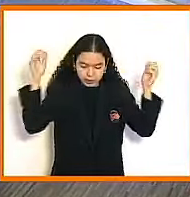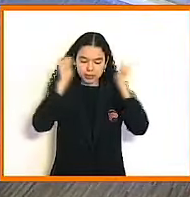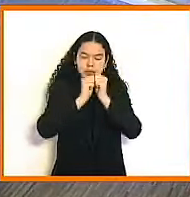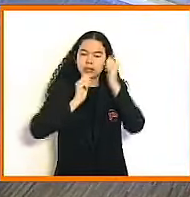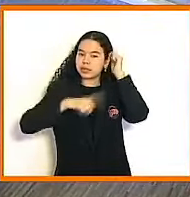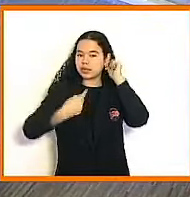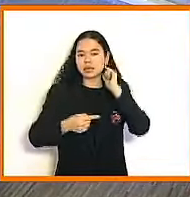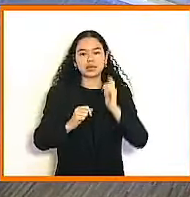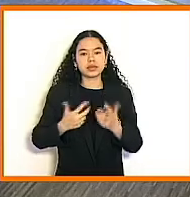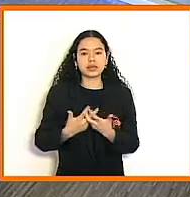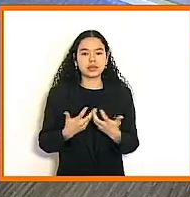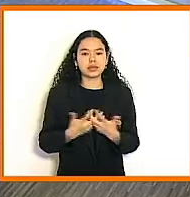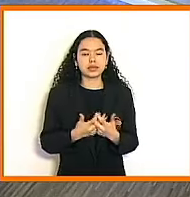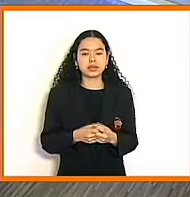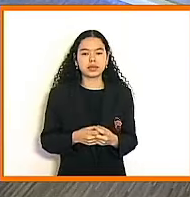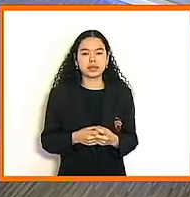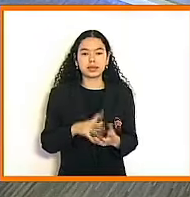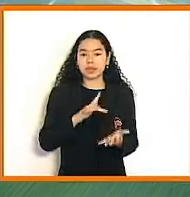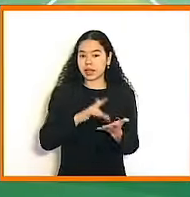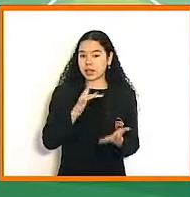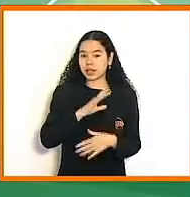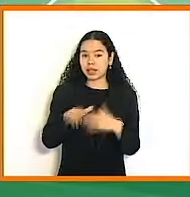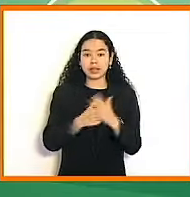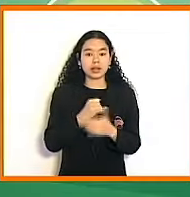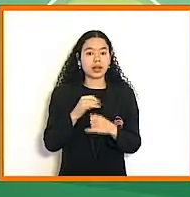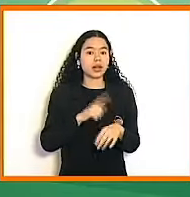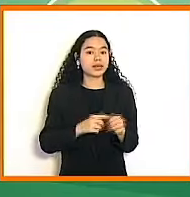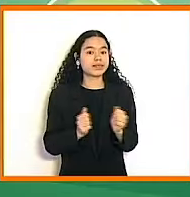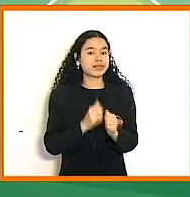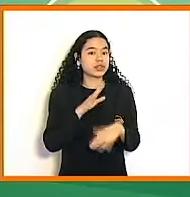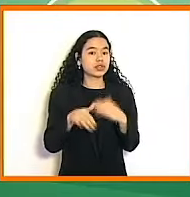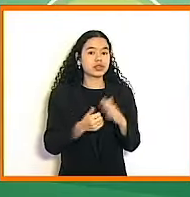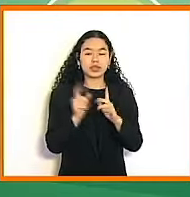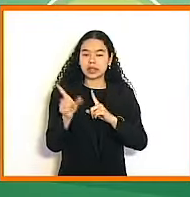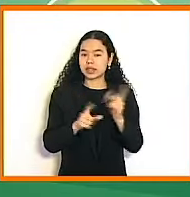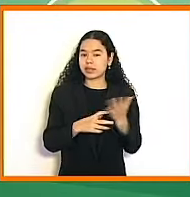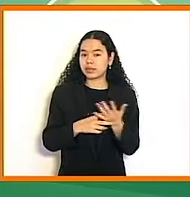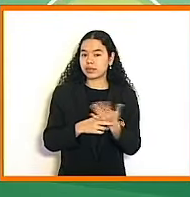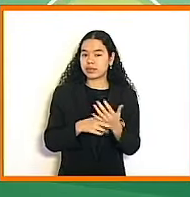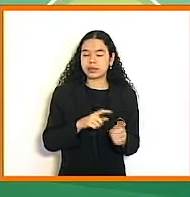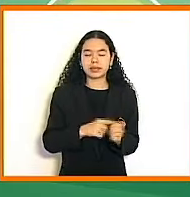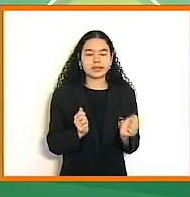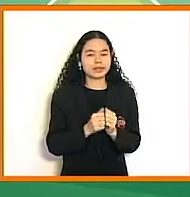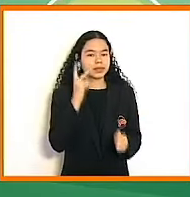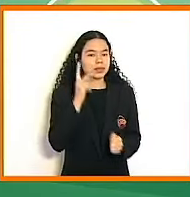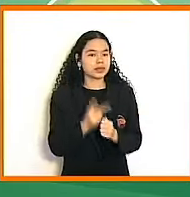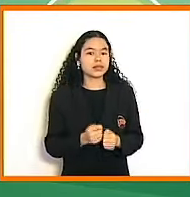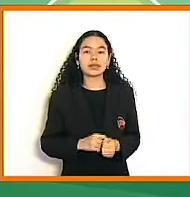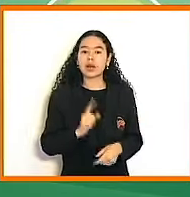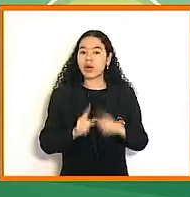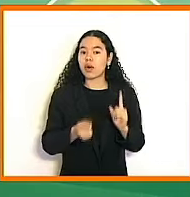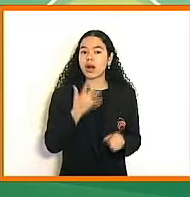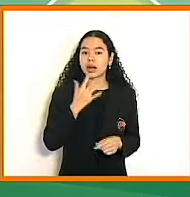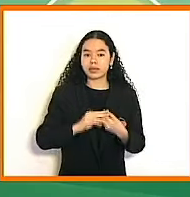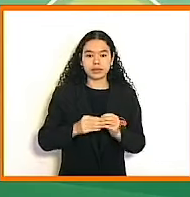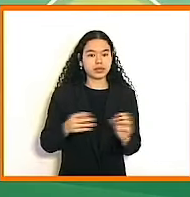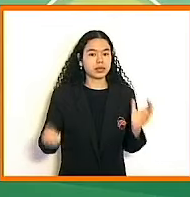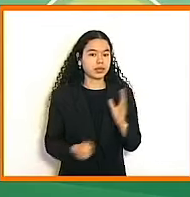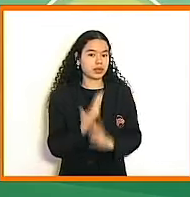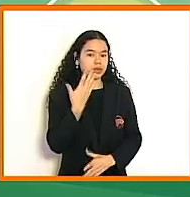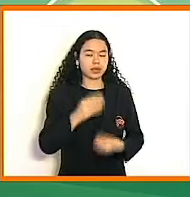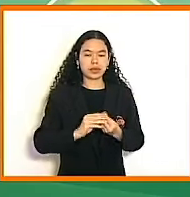realidad en diaria junto a Marbella. Gracias, Madeline. Jugador, es momento que tengas ese boleto soñador en mano porque vamos a conocer esos dos dígitos que forman